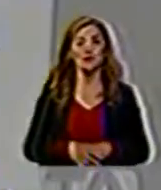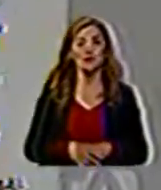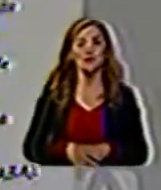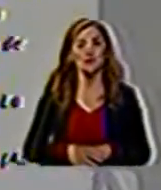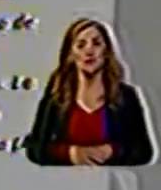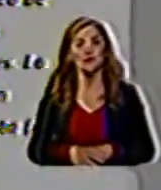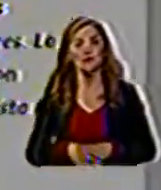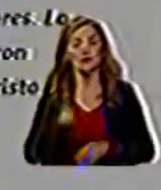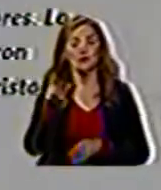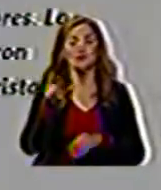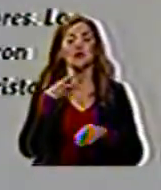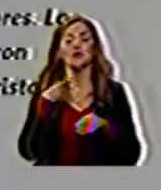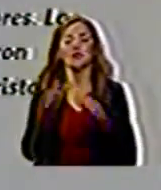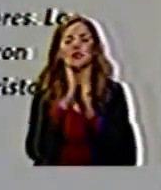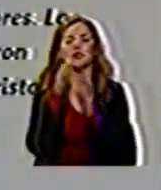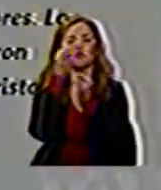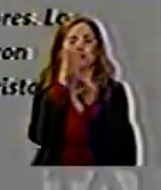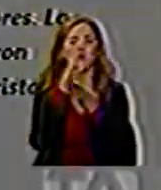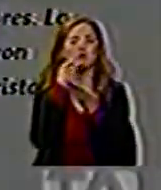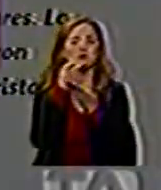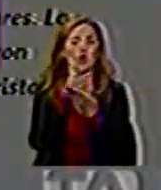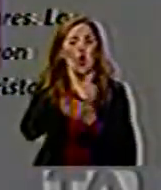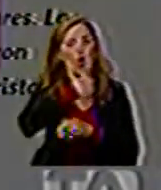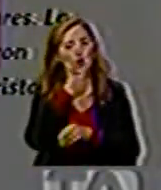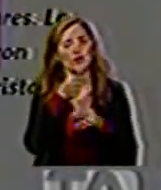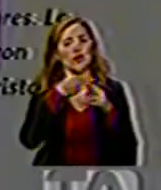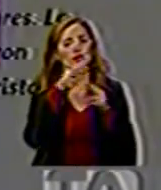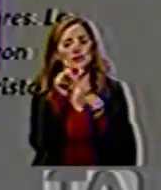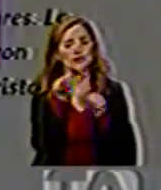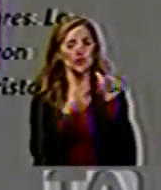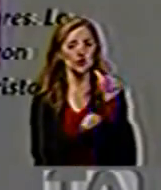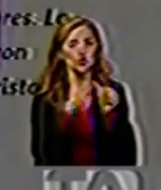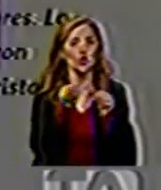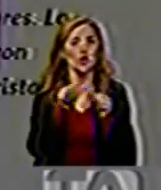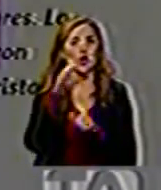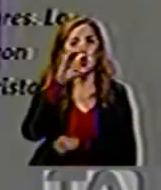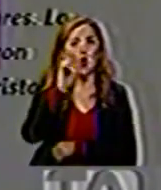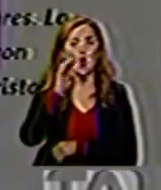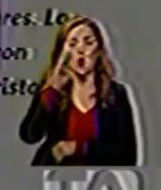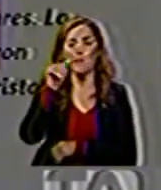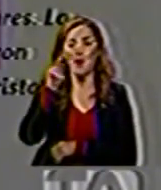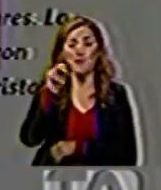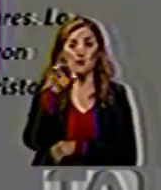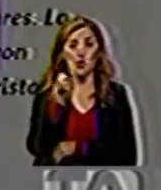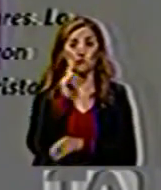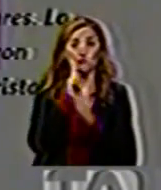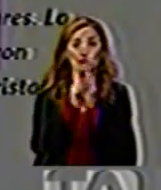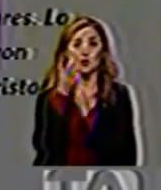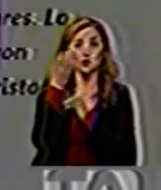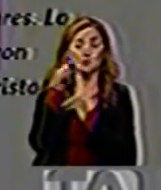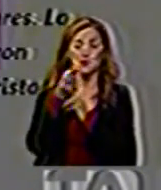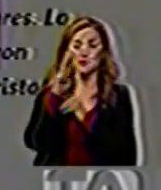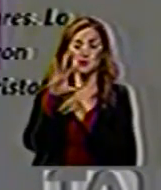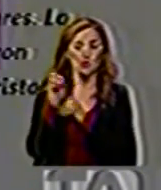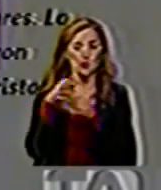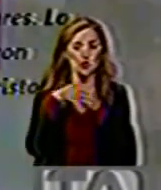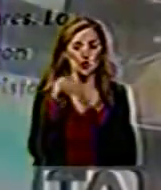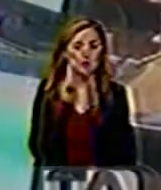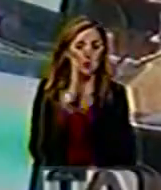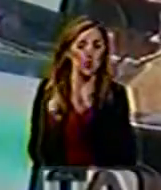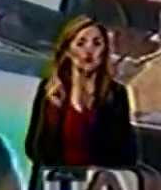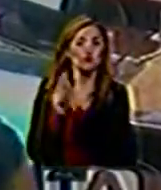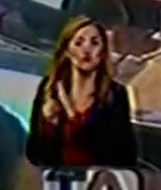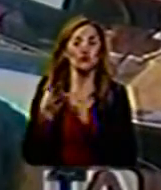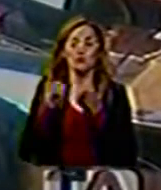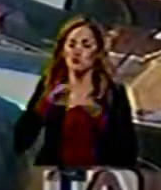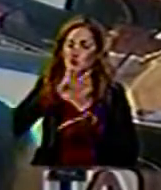Código Vidrio publicaba que otra ex asesora de Vicuña, Carla Obando, denunció que hizo depósitos por $14,650. Mientras